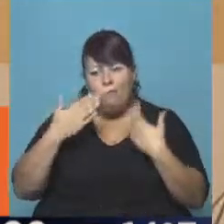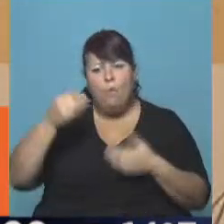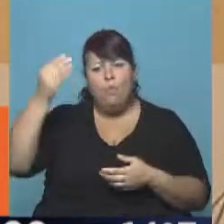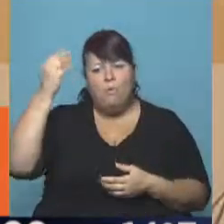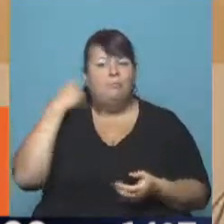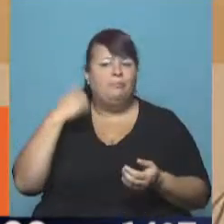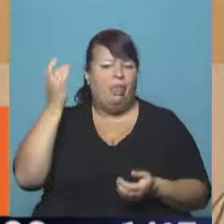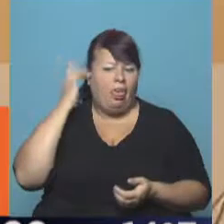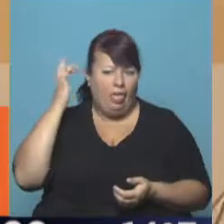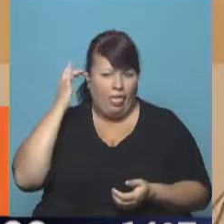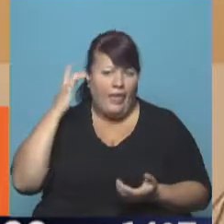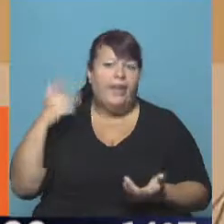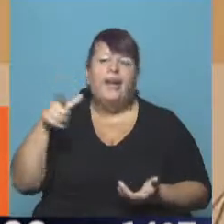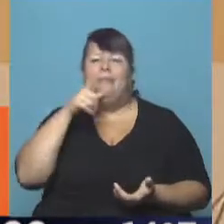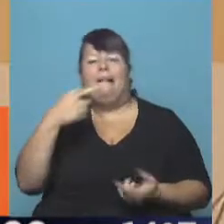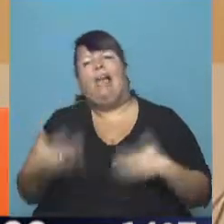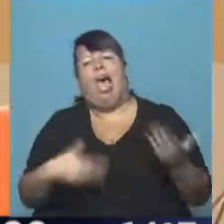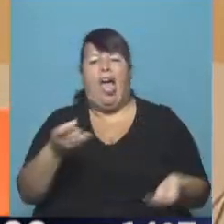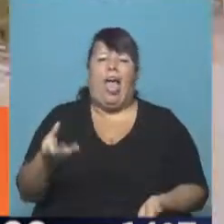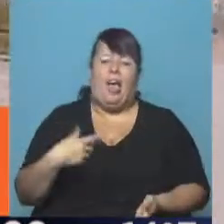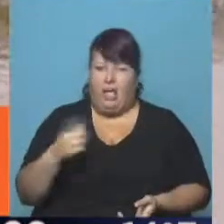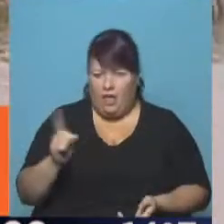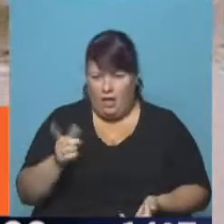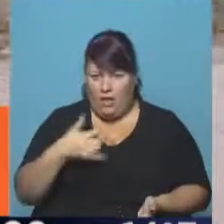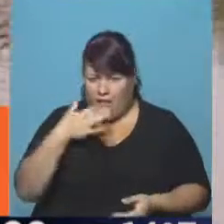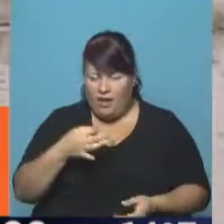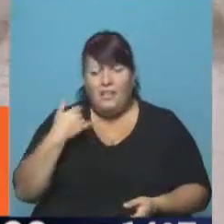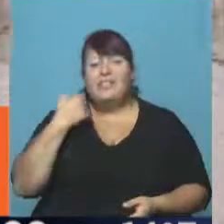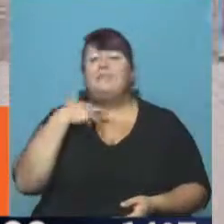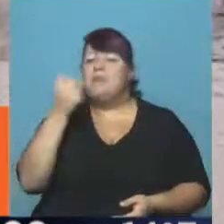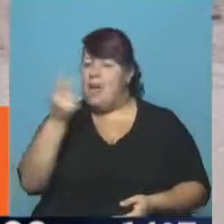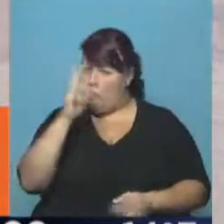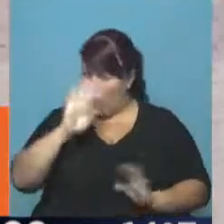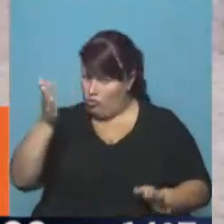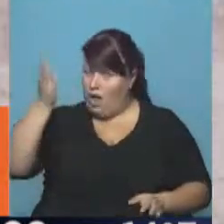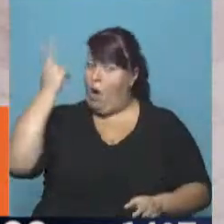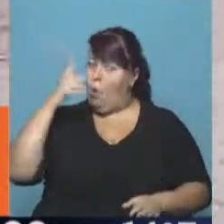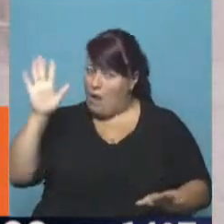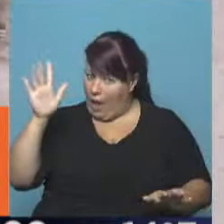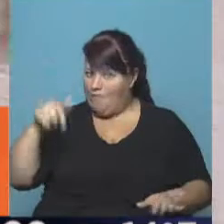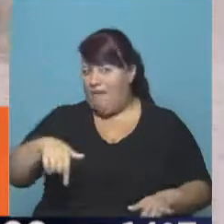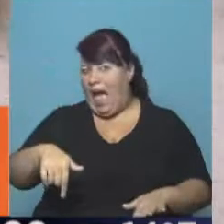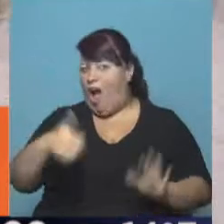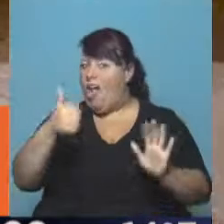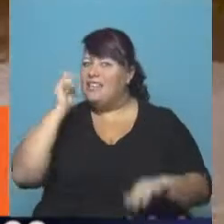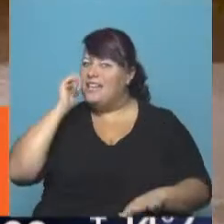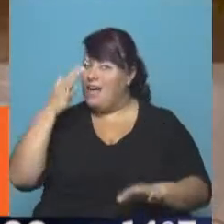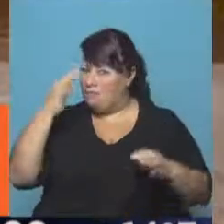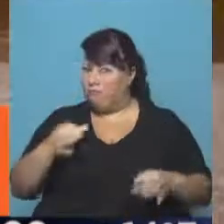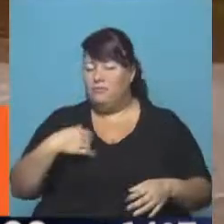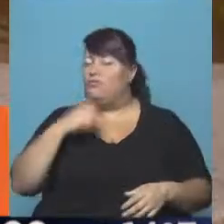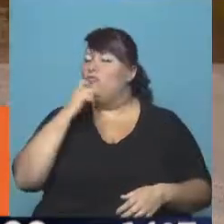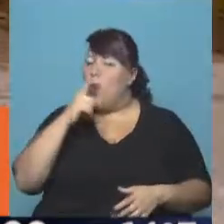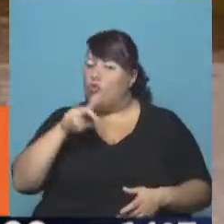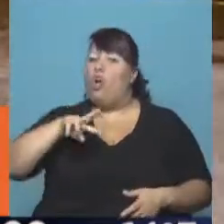veces y nunca me escucharon se lo tomaron como un juego soy ha perdido una hija una vez que ya tendría seis años y no me